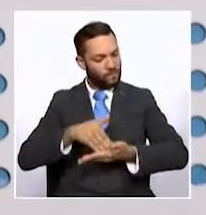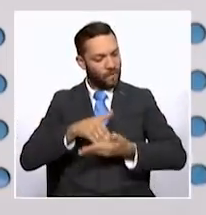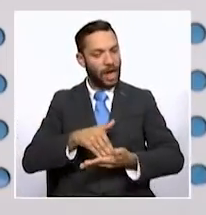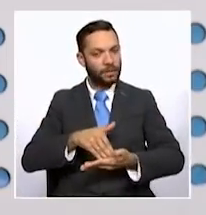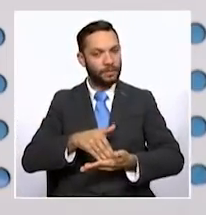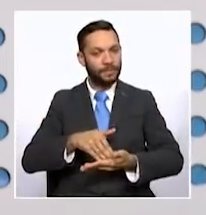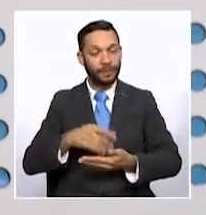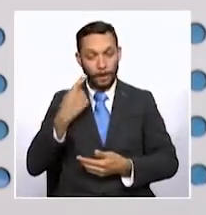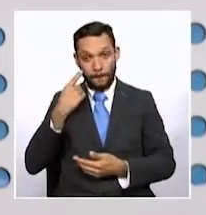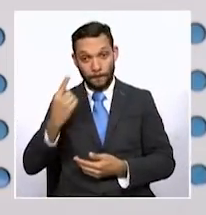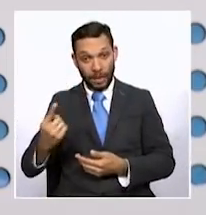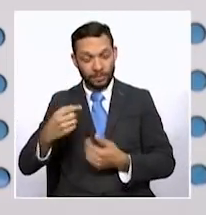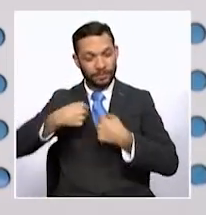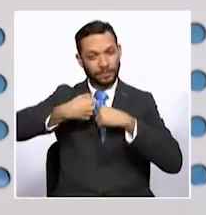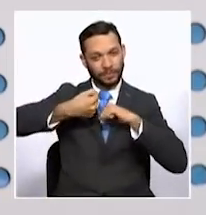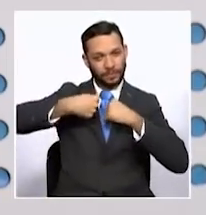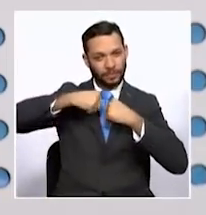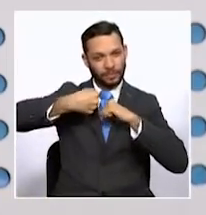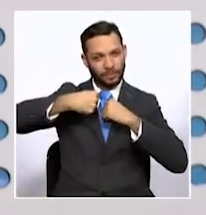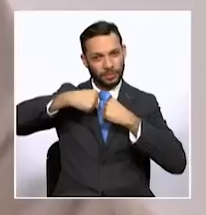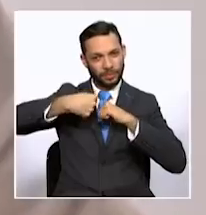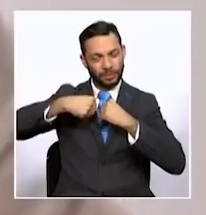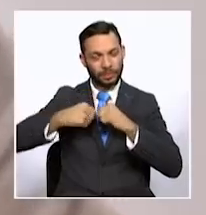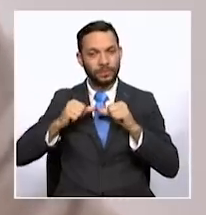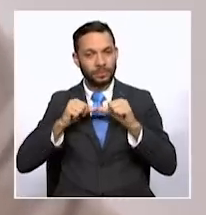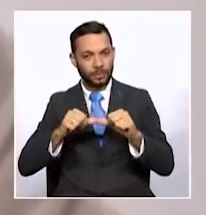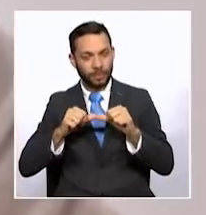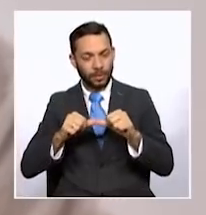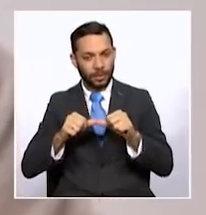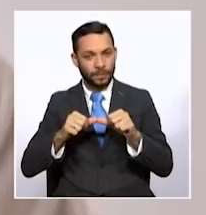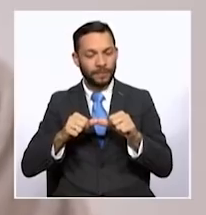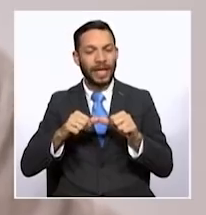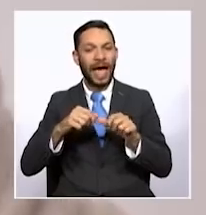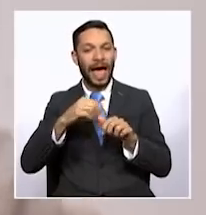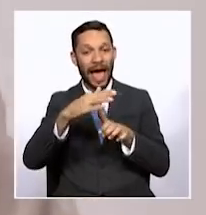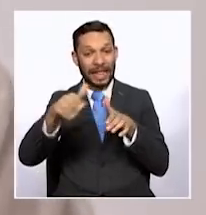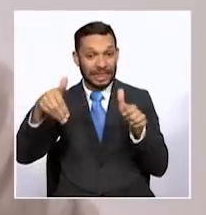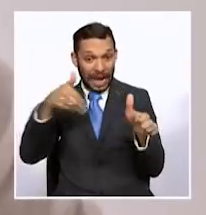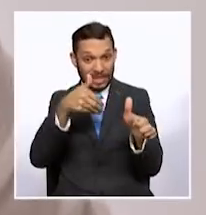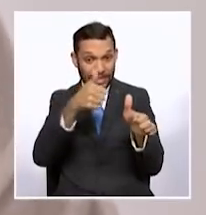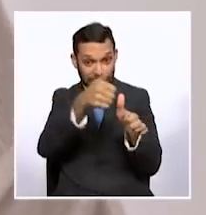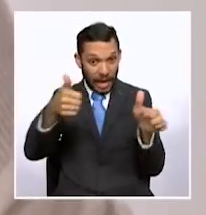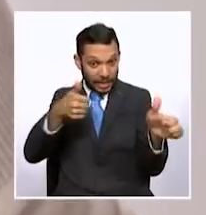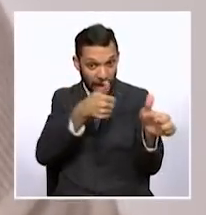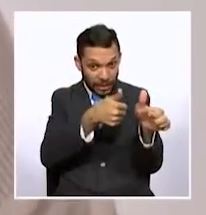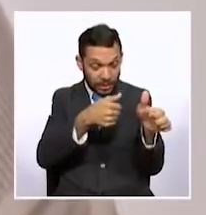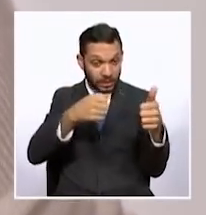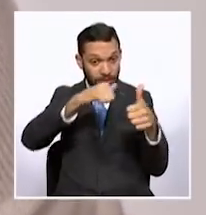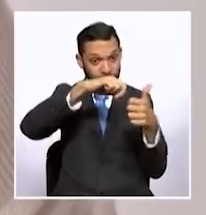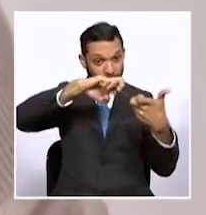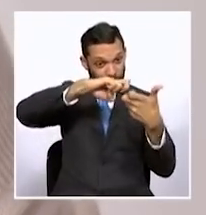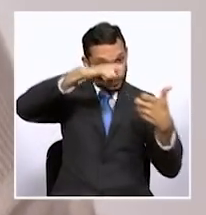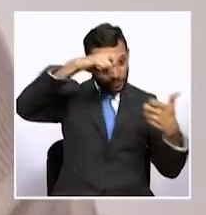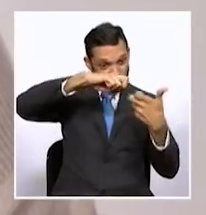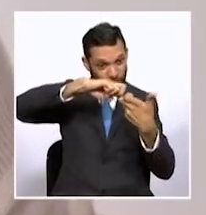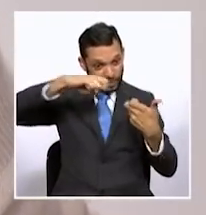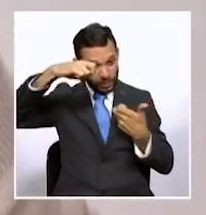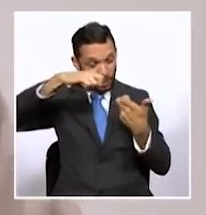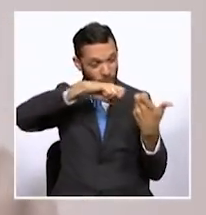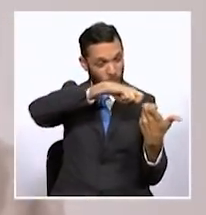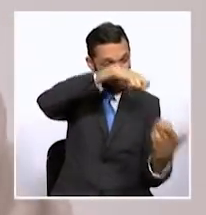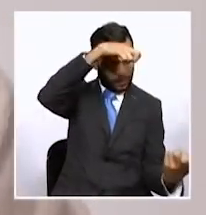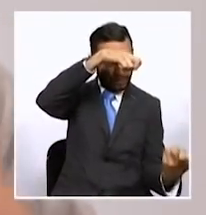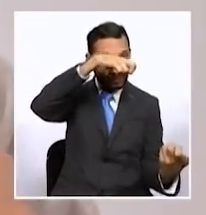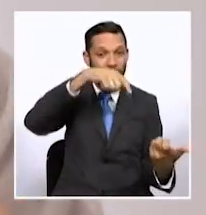esta rodilla, entonces tenemos aquí en la parte posterior, tenemos el ligamento cruzado posterior, en esta parte externa tenemos el ligamento colateral